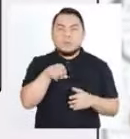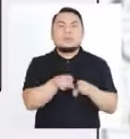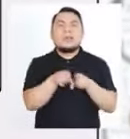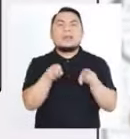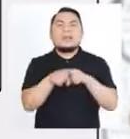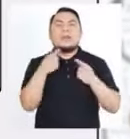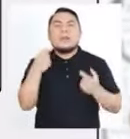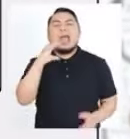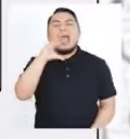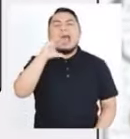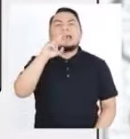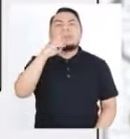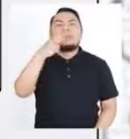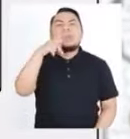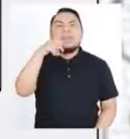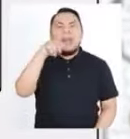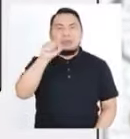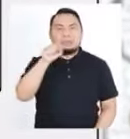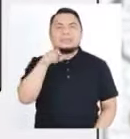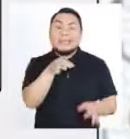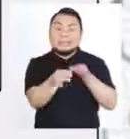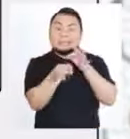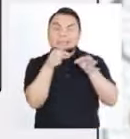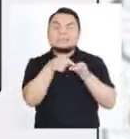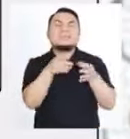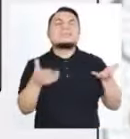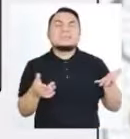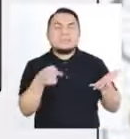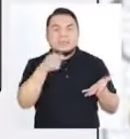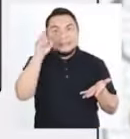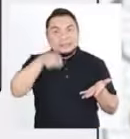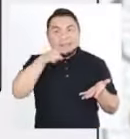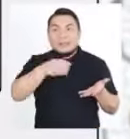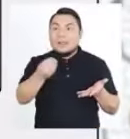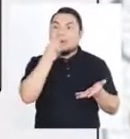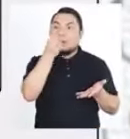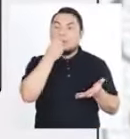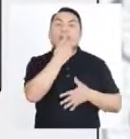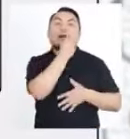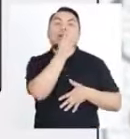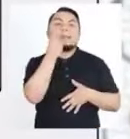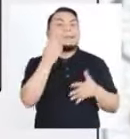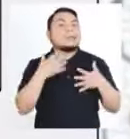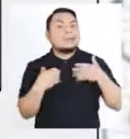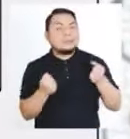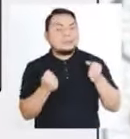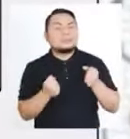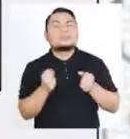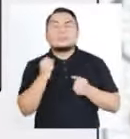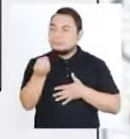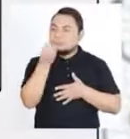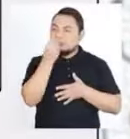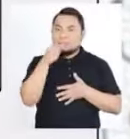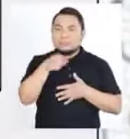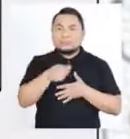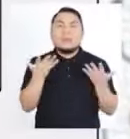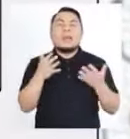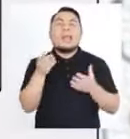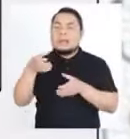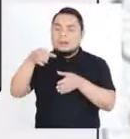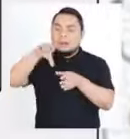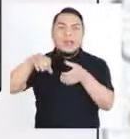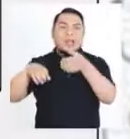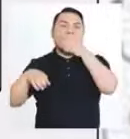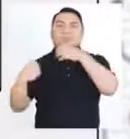son carbohidratos. El texto que yo leí explica que estas son necesarias para una dieta sana, que se encuentran en